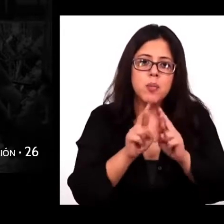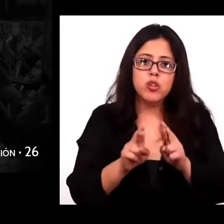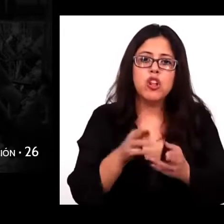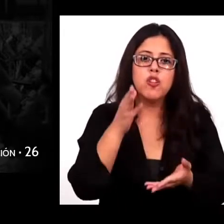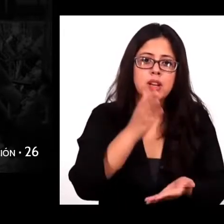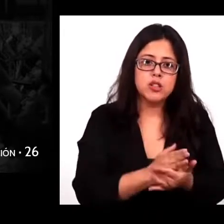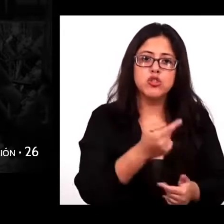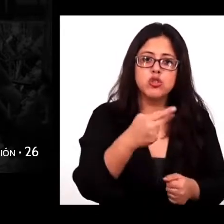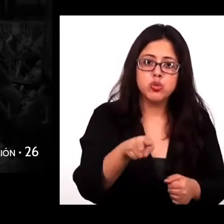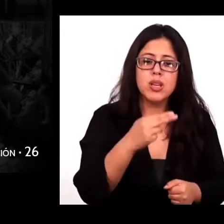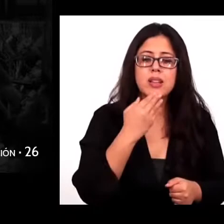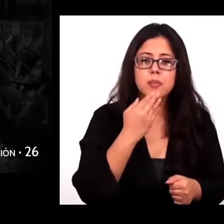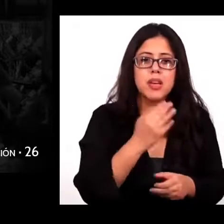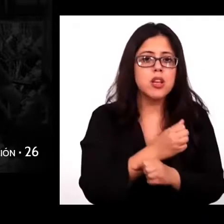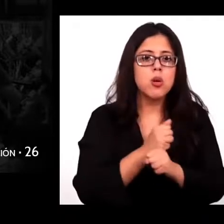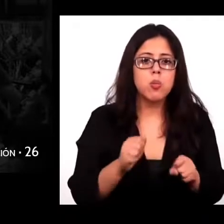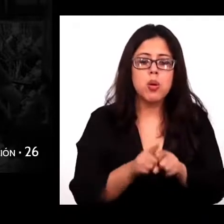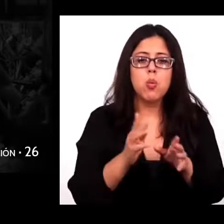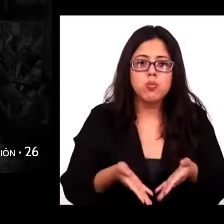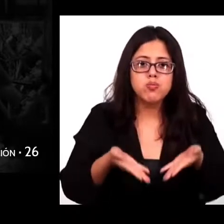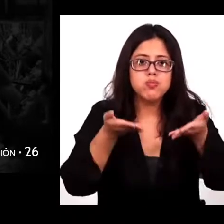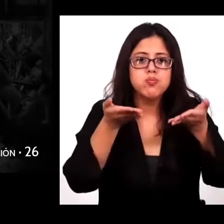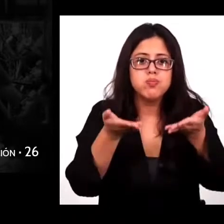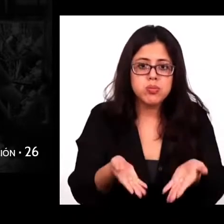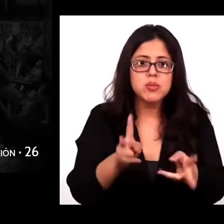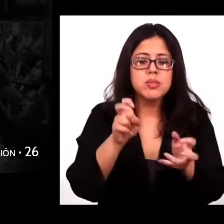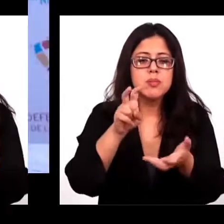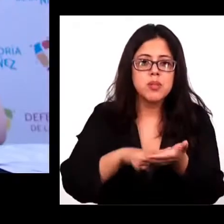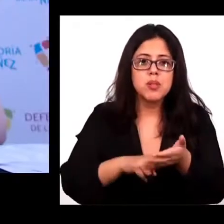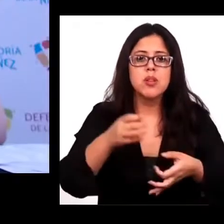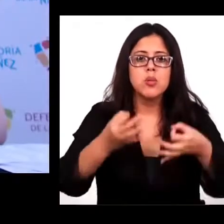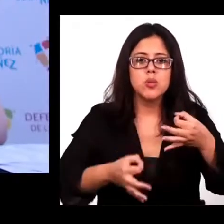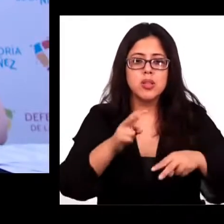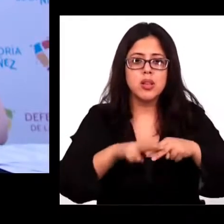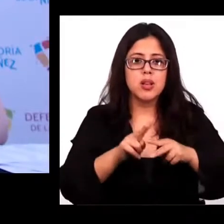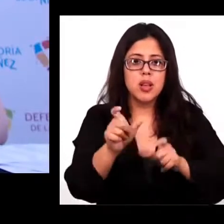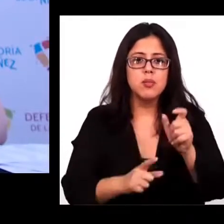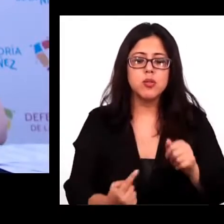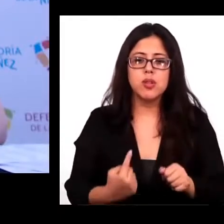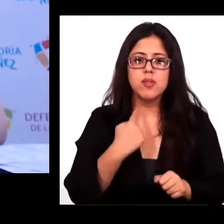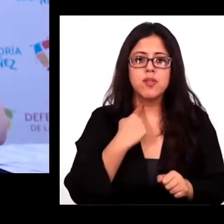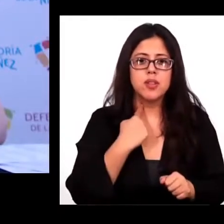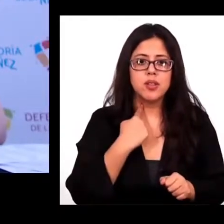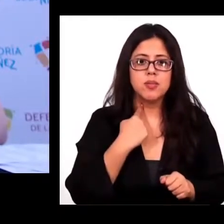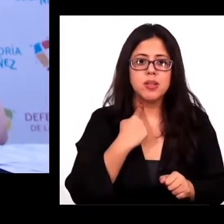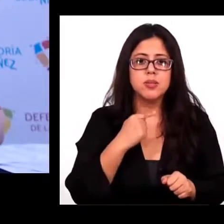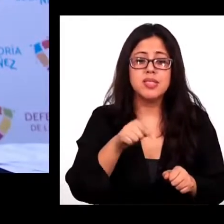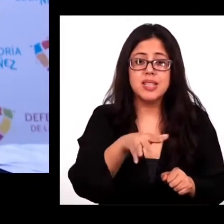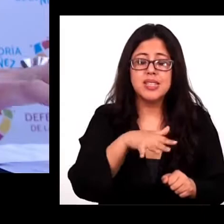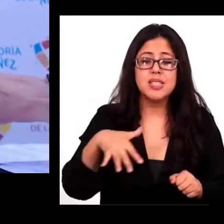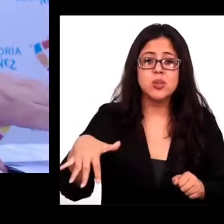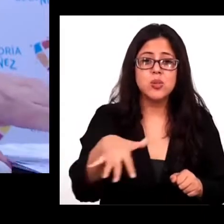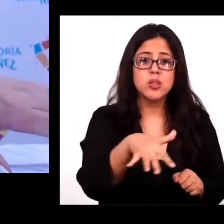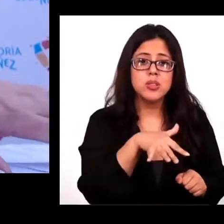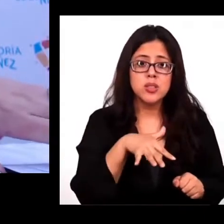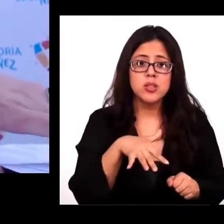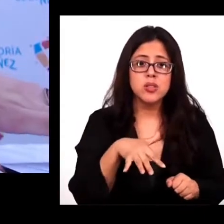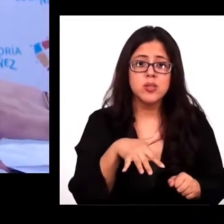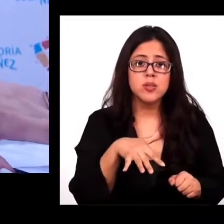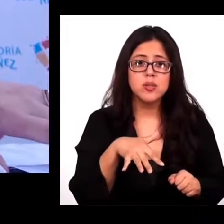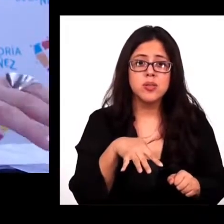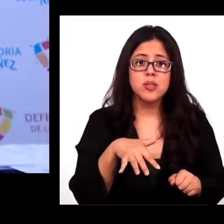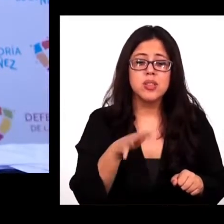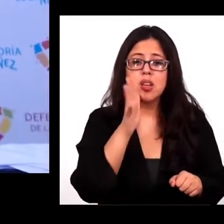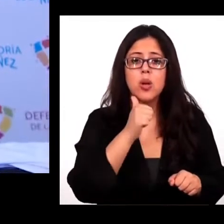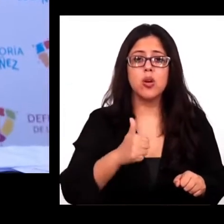ha sido capaz de entregar espacios de verdad, justicia y reparación a las víctimas, situación que, por cierto, incumple de